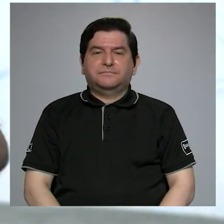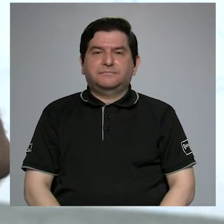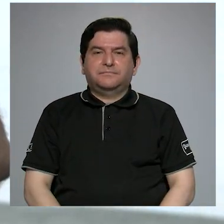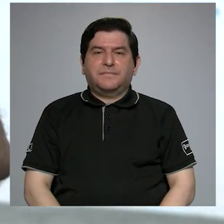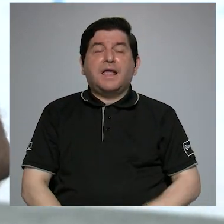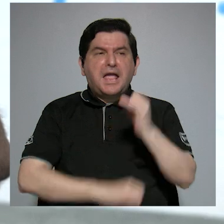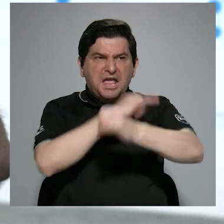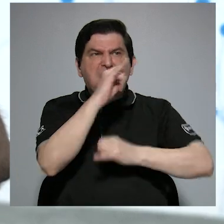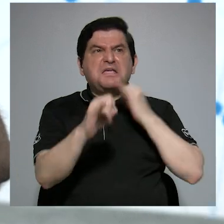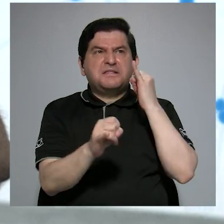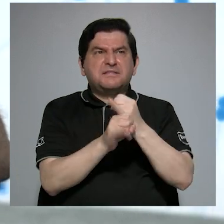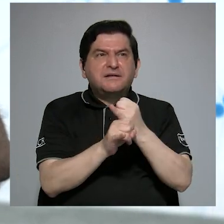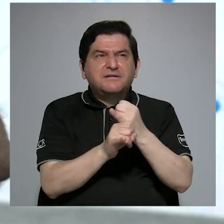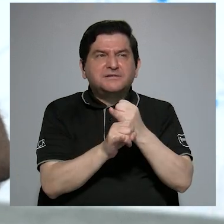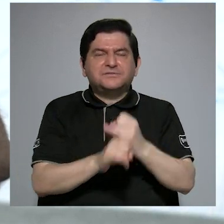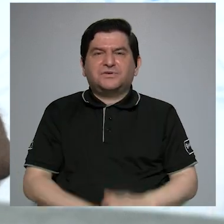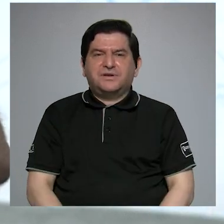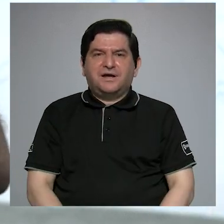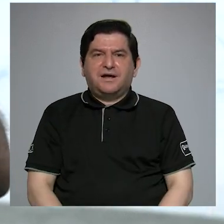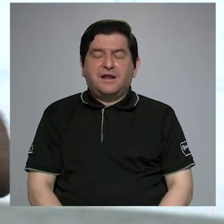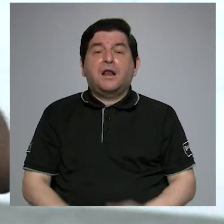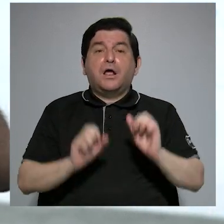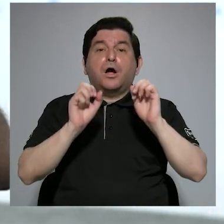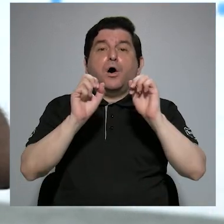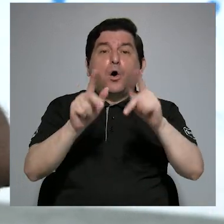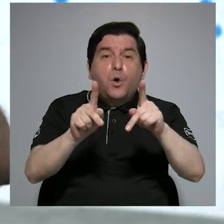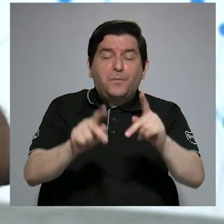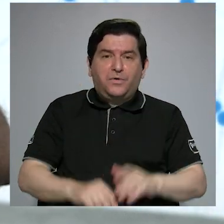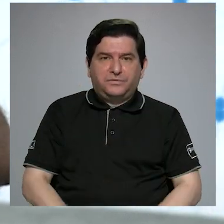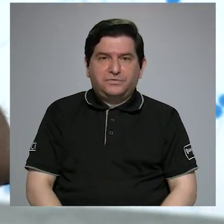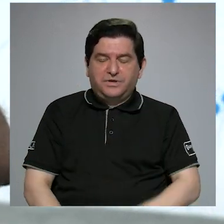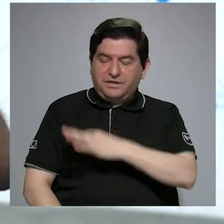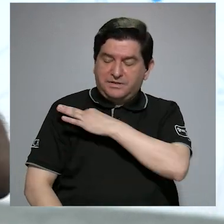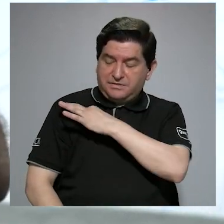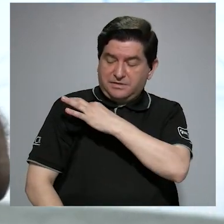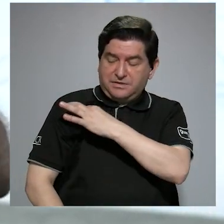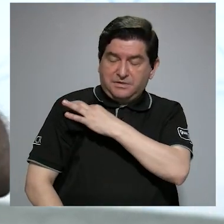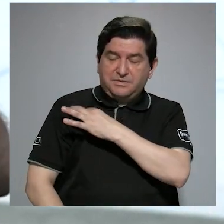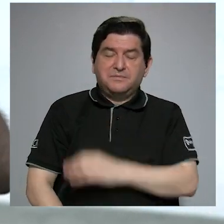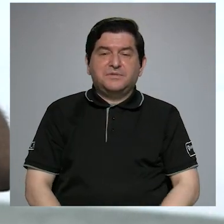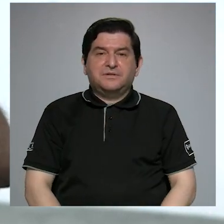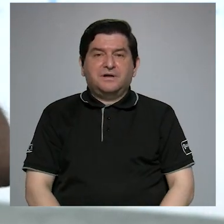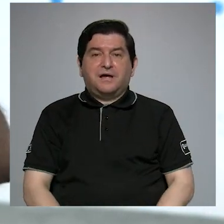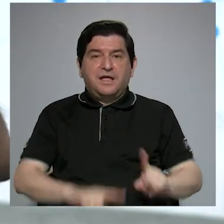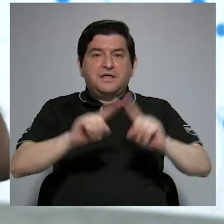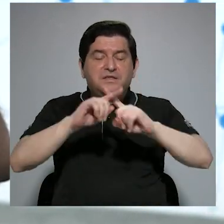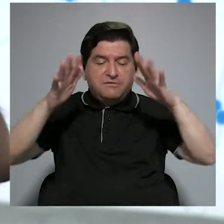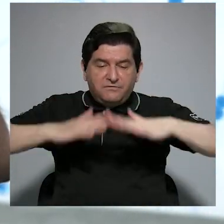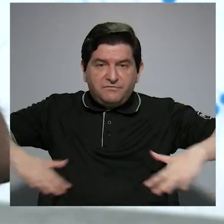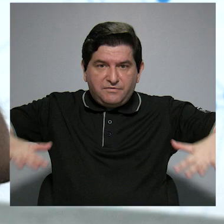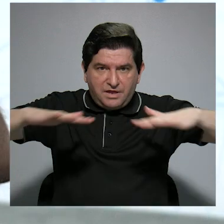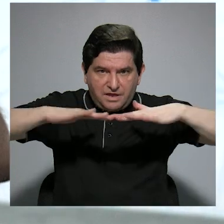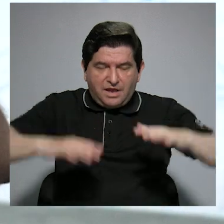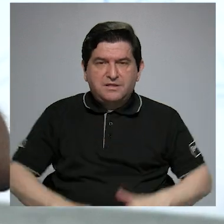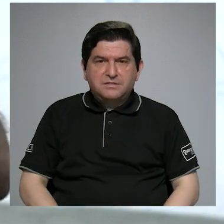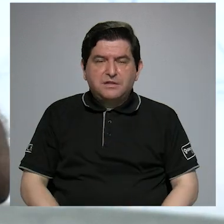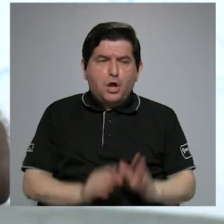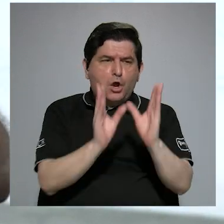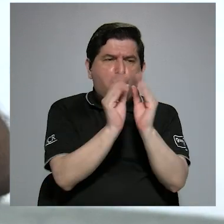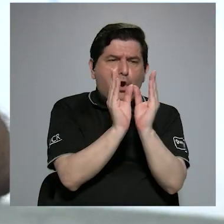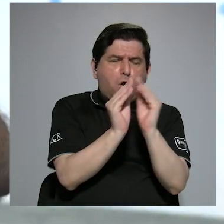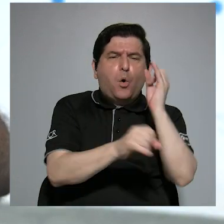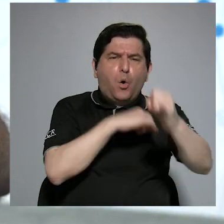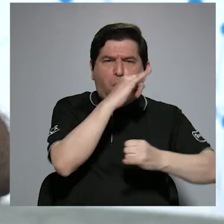lado, a nivel internacional hemos tenido la oportunidad de que se nos invite a diferentes espacios,